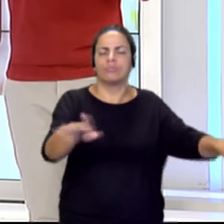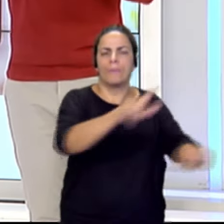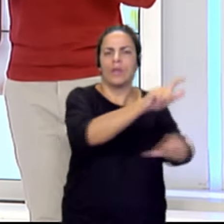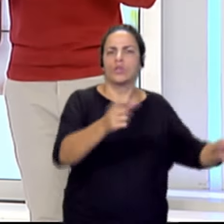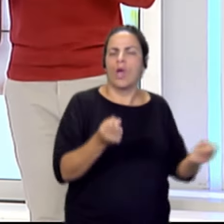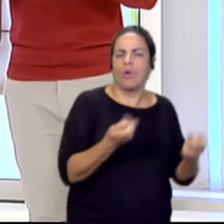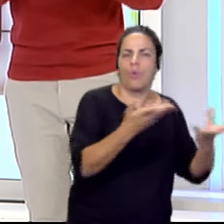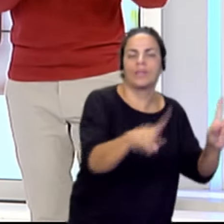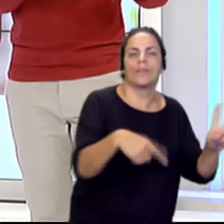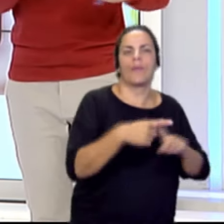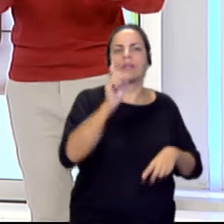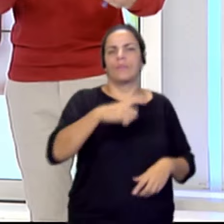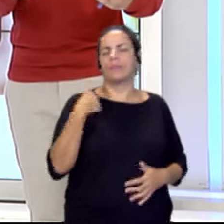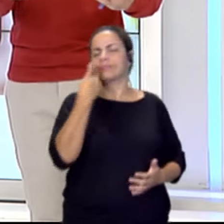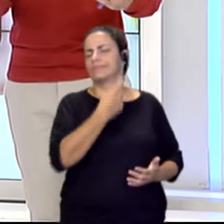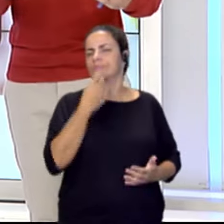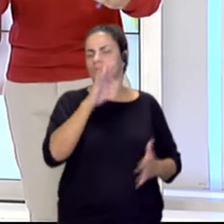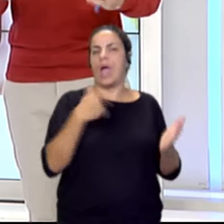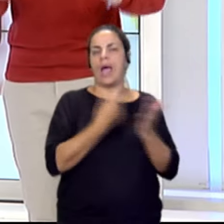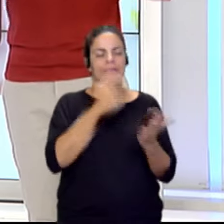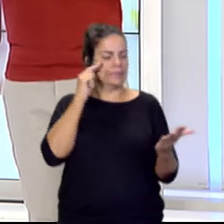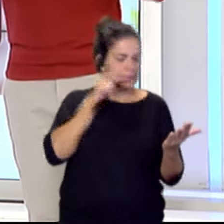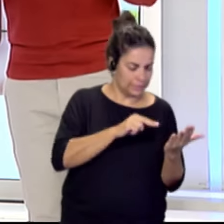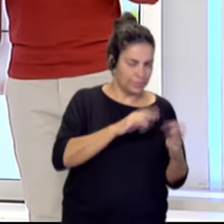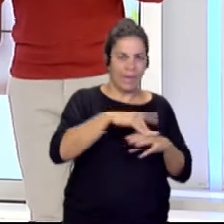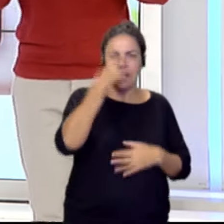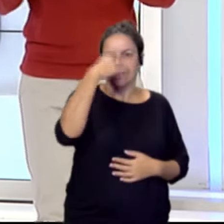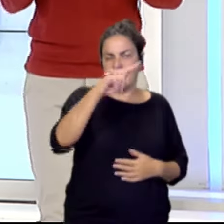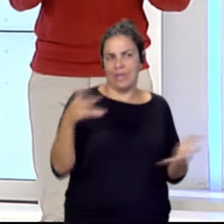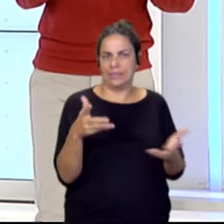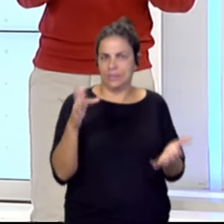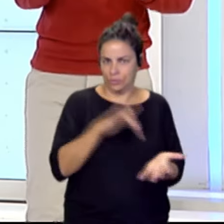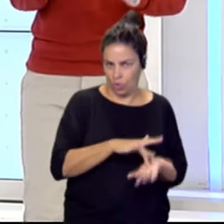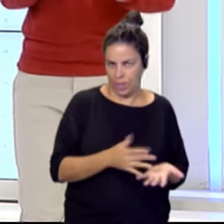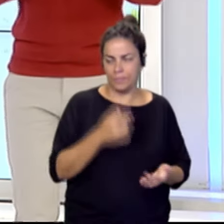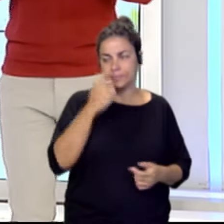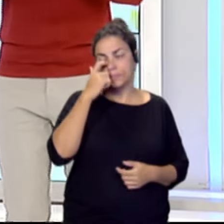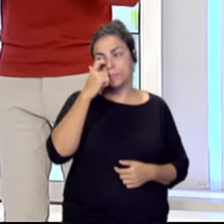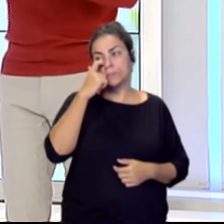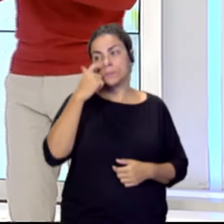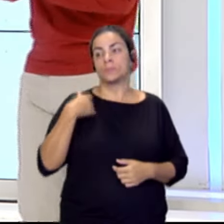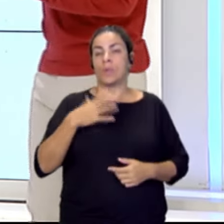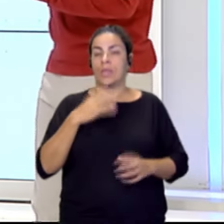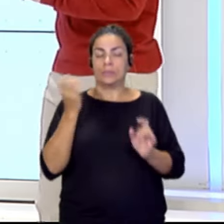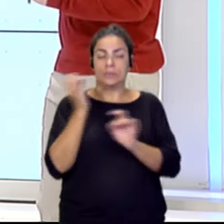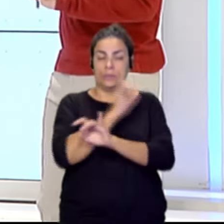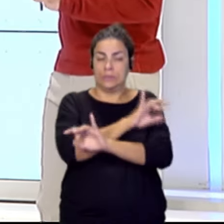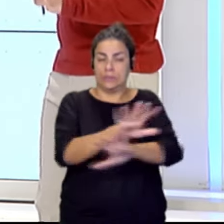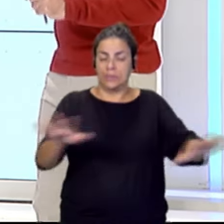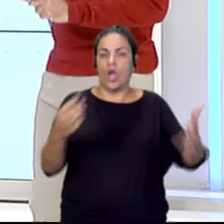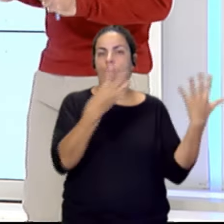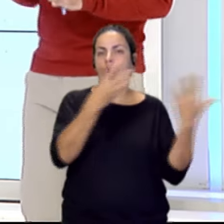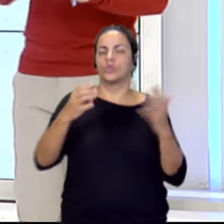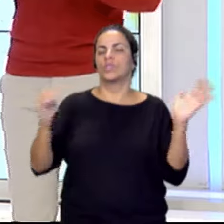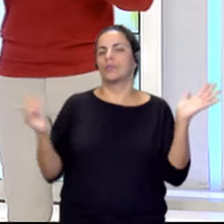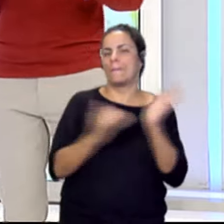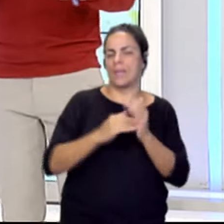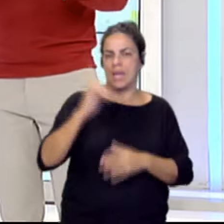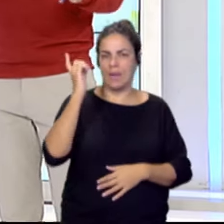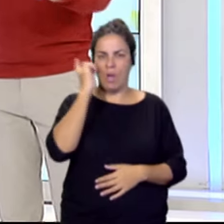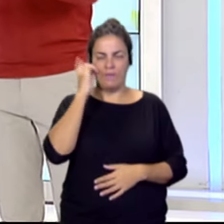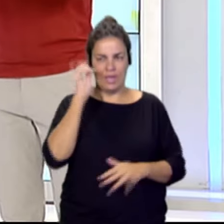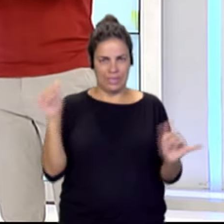precisamente ese mensaje para estar alerta de lo que está ocurriendo. Bueno, está previsto que el mensaje llegue a más de 800.000 móviles en la isla de Tenerife gracias